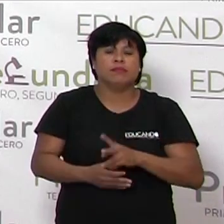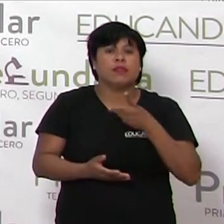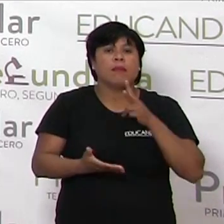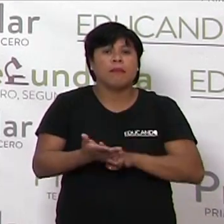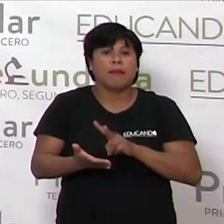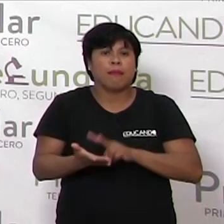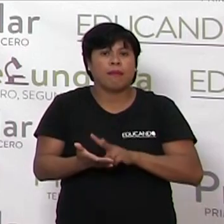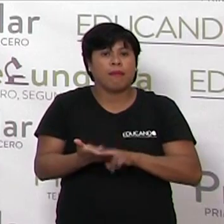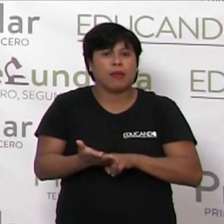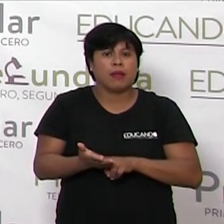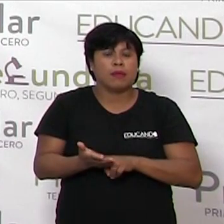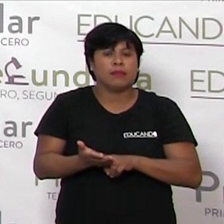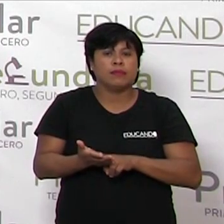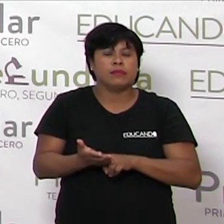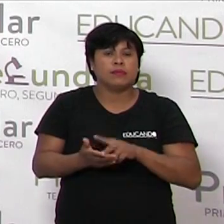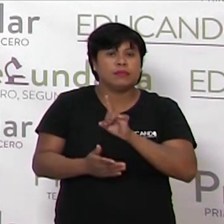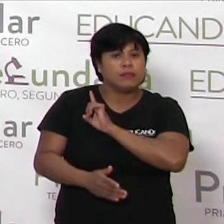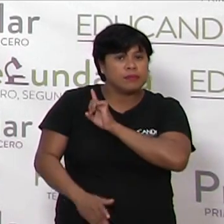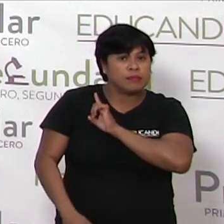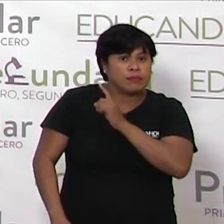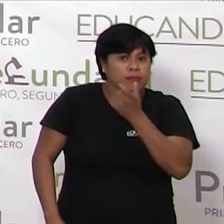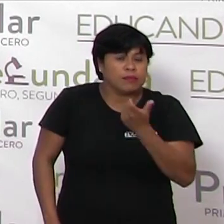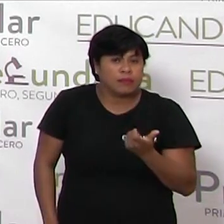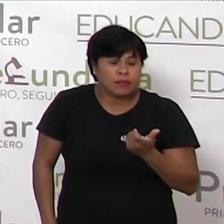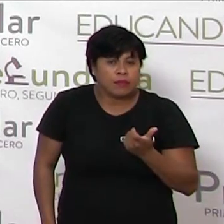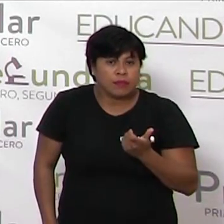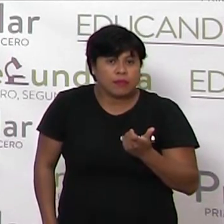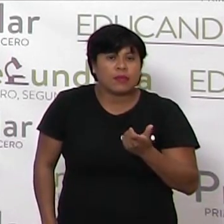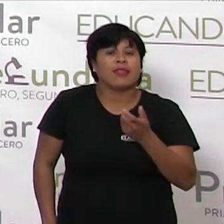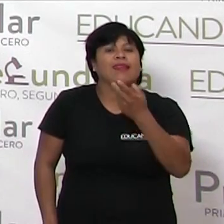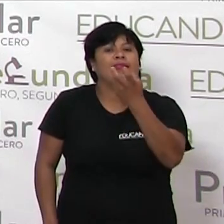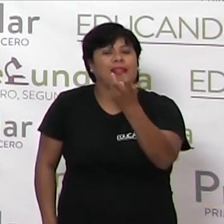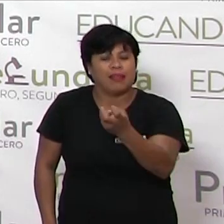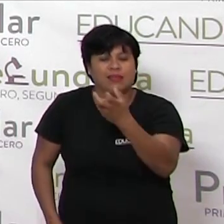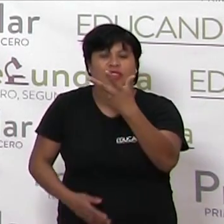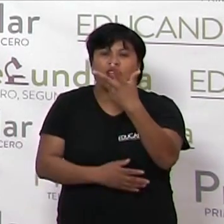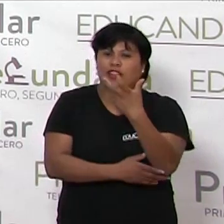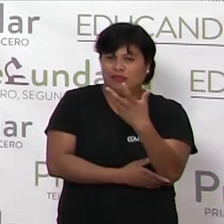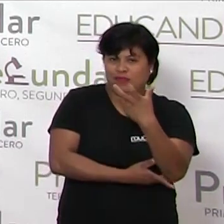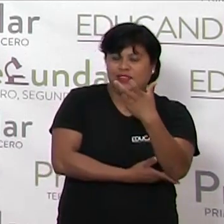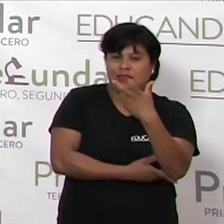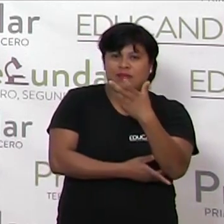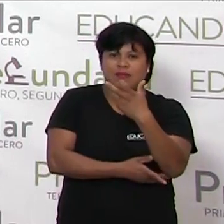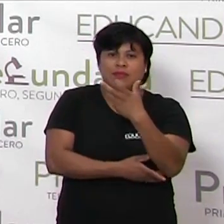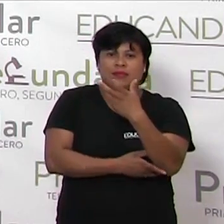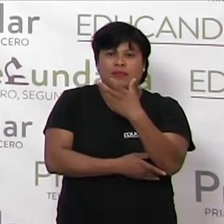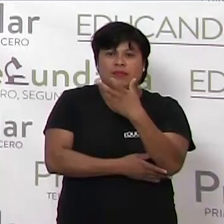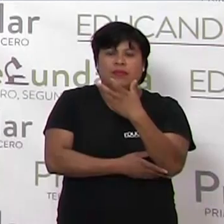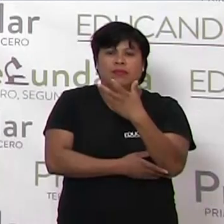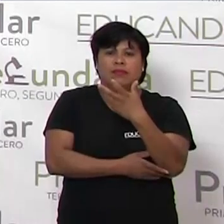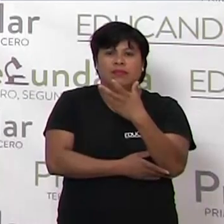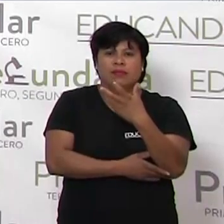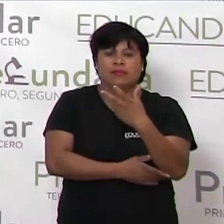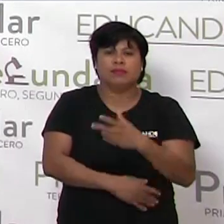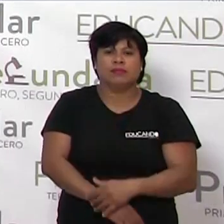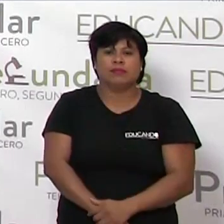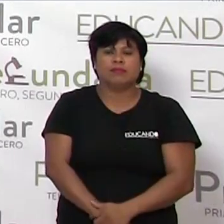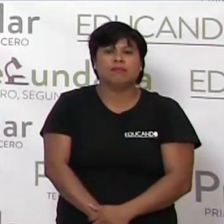rojo, que una torta, ¿cuánto estaría costando? Así es, 8 pesos.